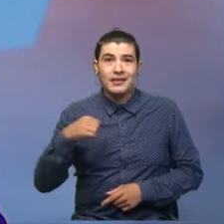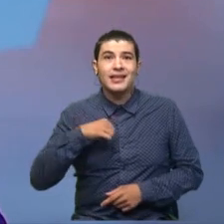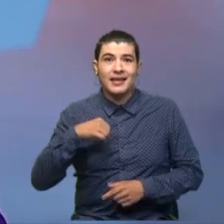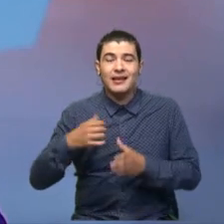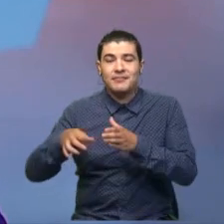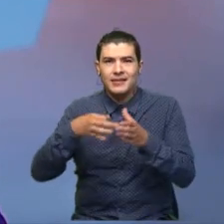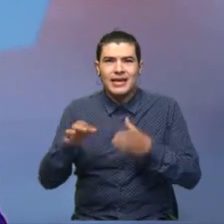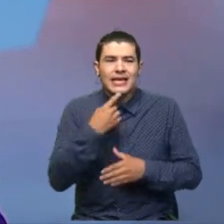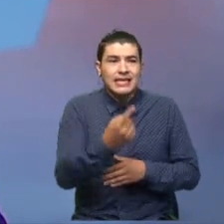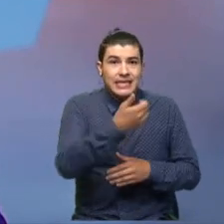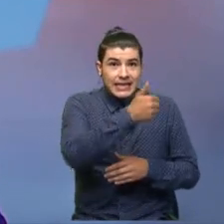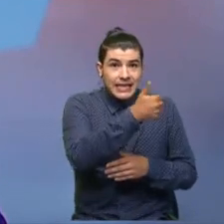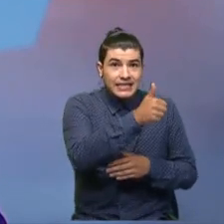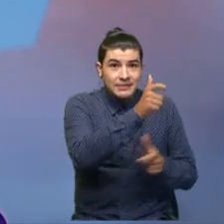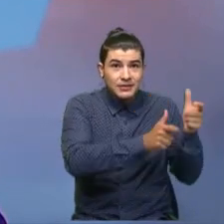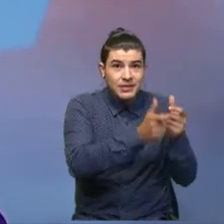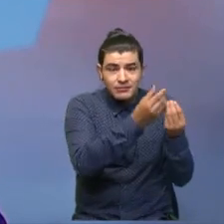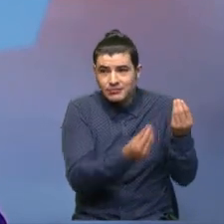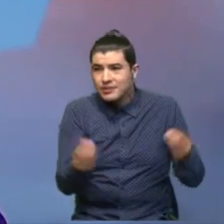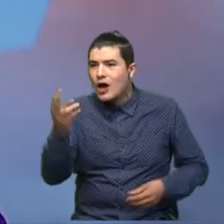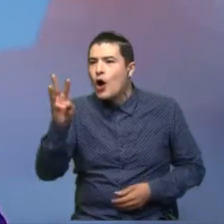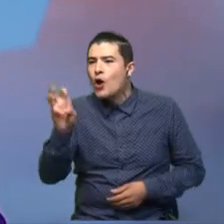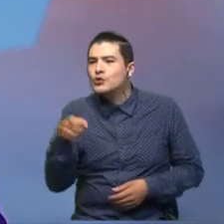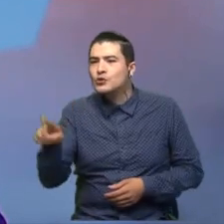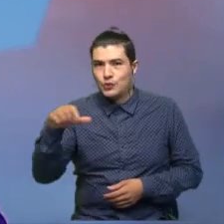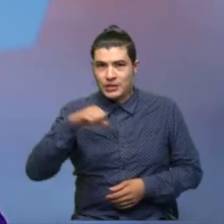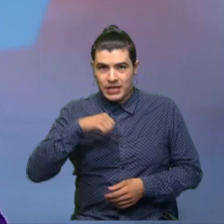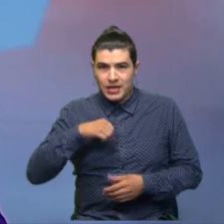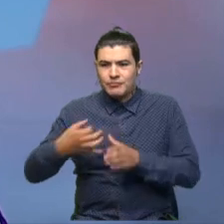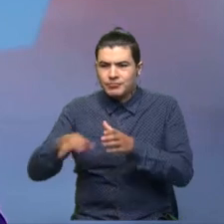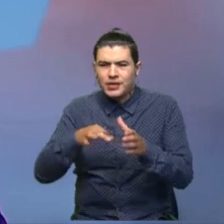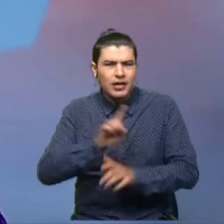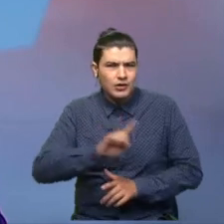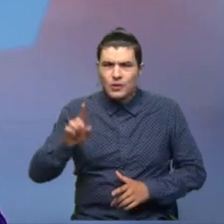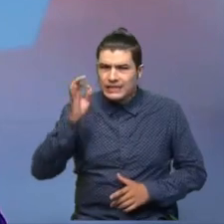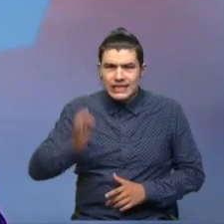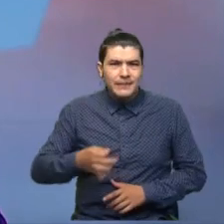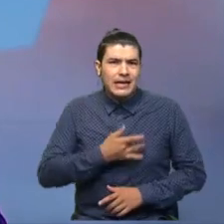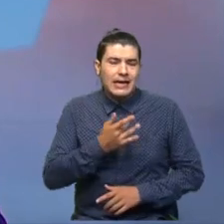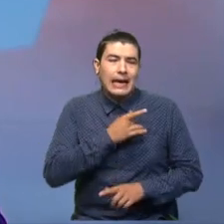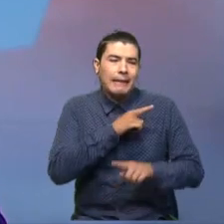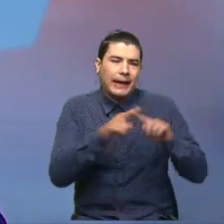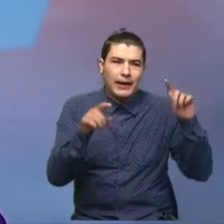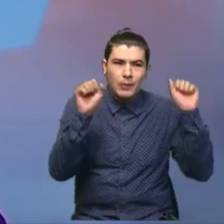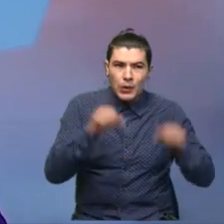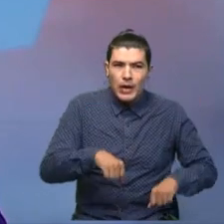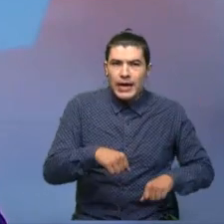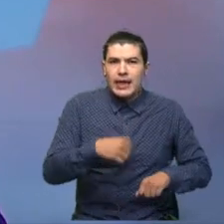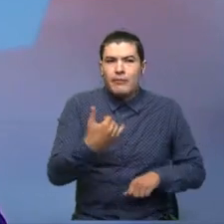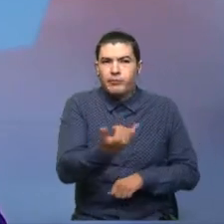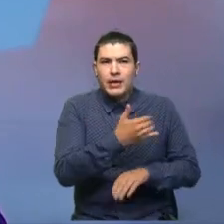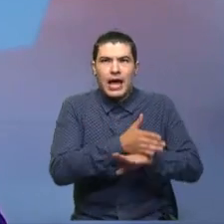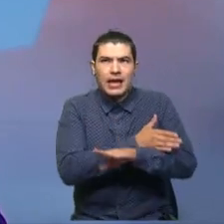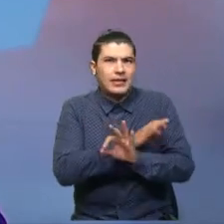decir, que de cada 10 personas, 8 tienen el Helicobacter pylori. No siempre es sintomático, pero sí lo pueden tener sin haber presentado ningún